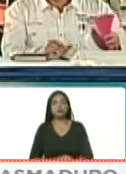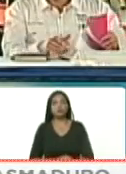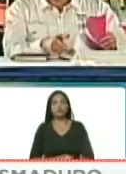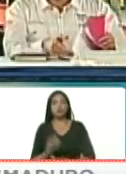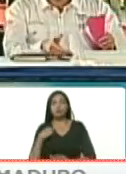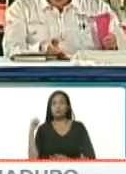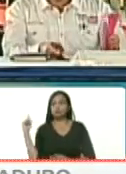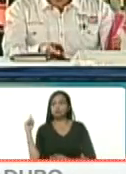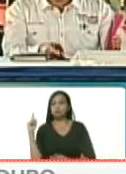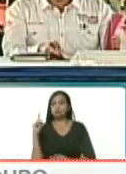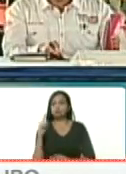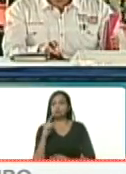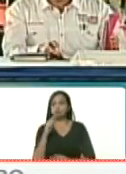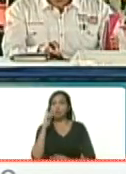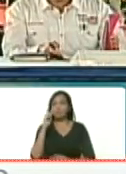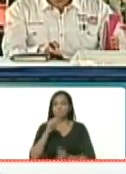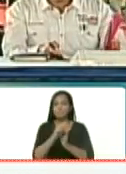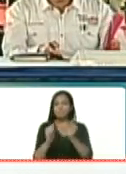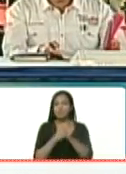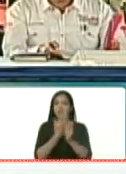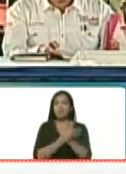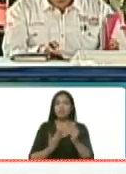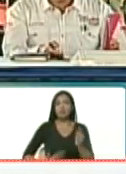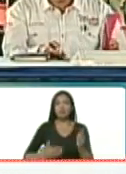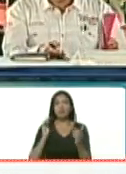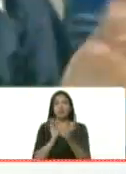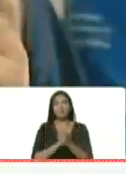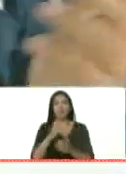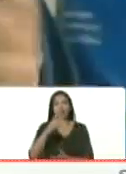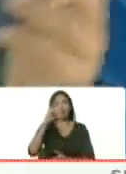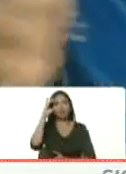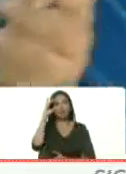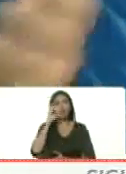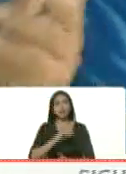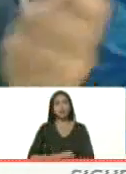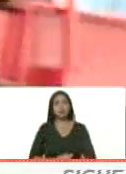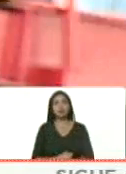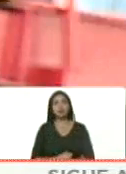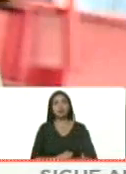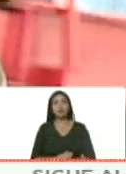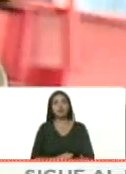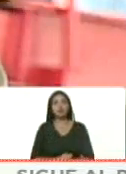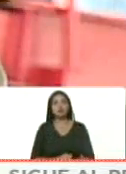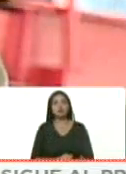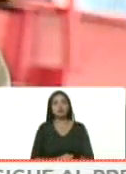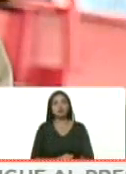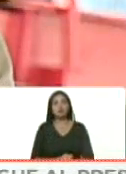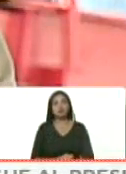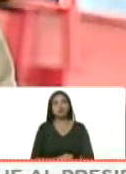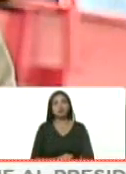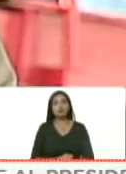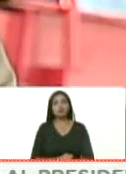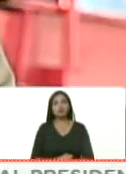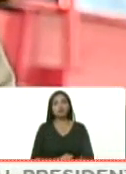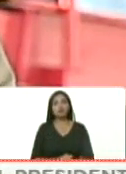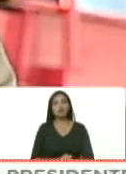Venía bajando, vicepresidenta, compañera Delcy Rodríguez Gómez.